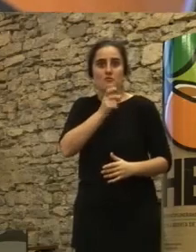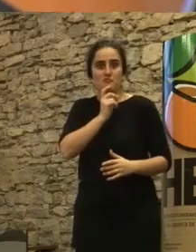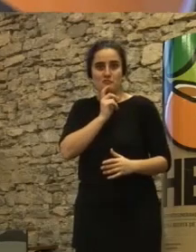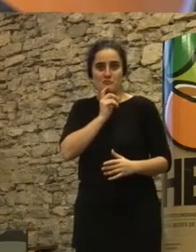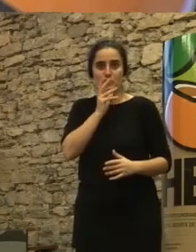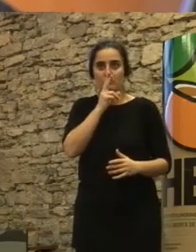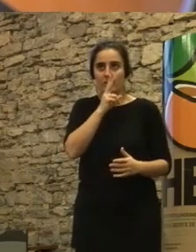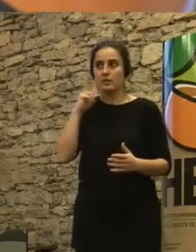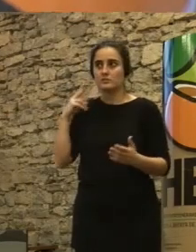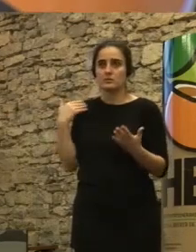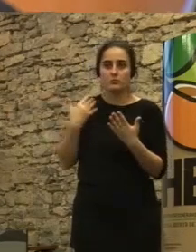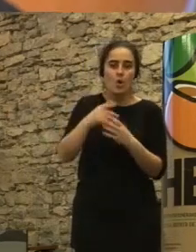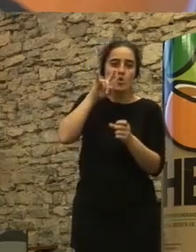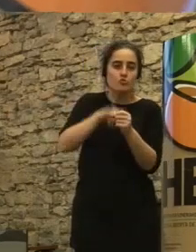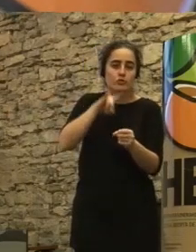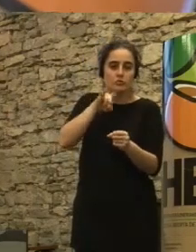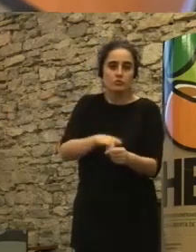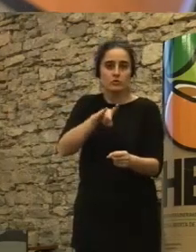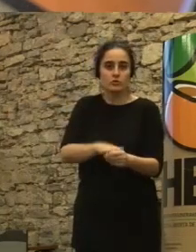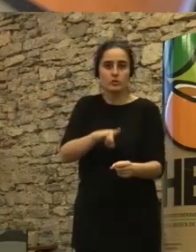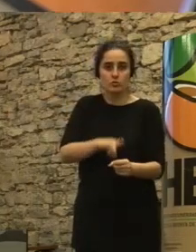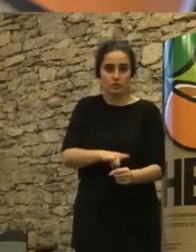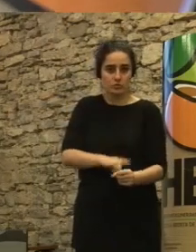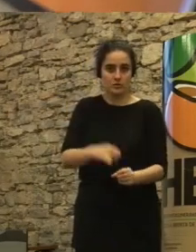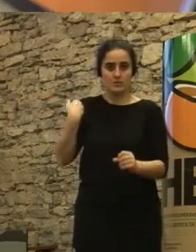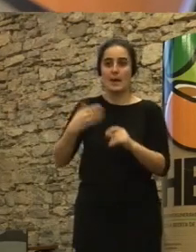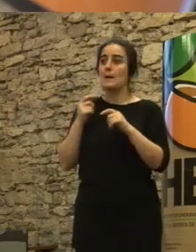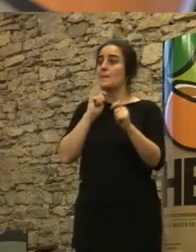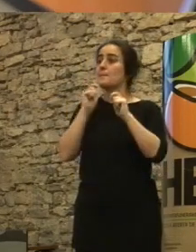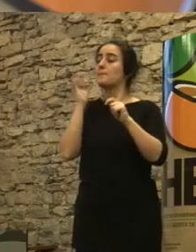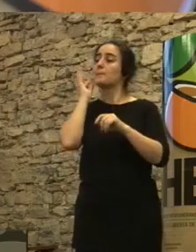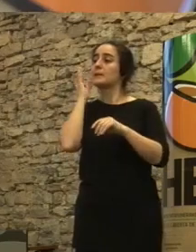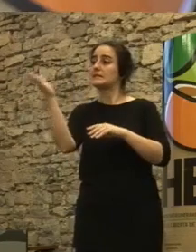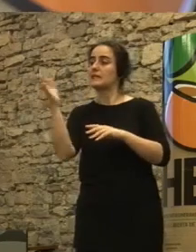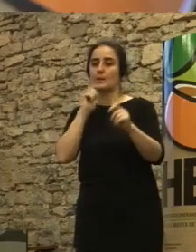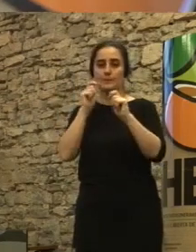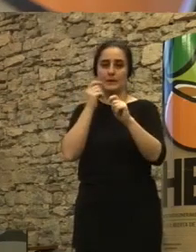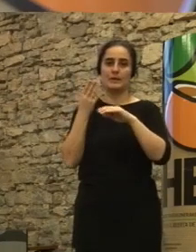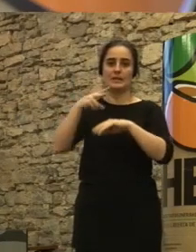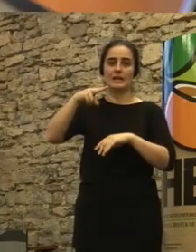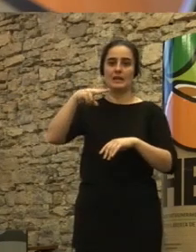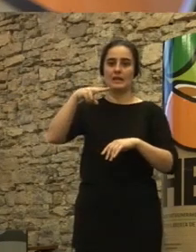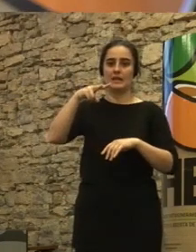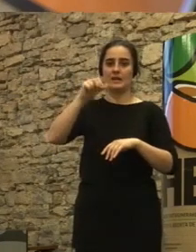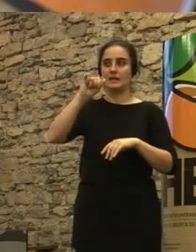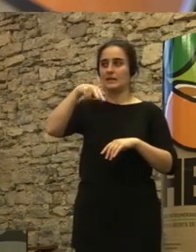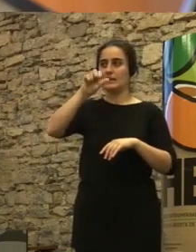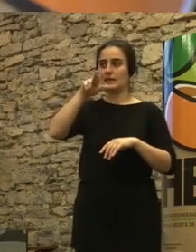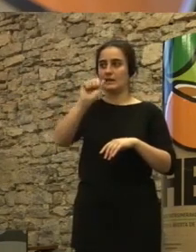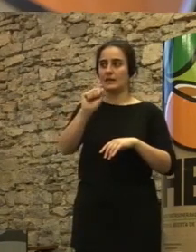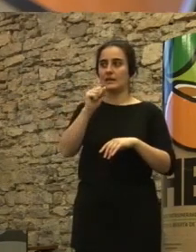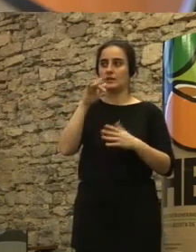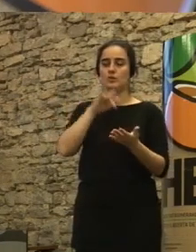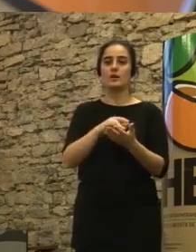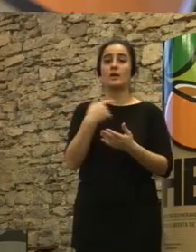durante dos años, todos los lunes, como ha dicho la presentadora, la periodista Ainara, durante dos